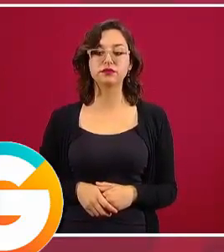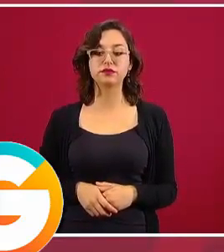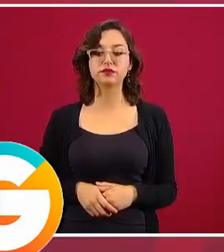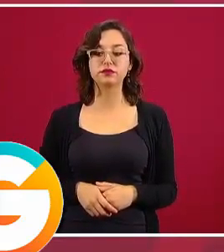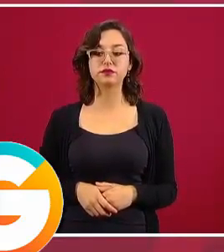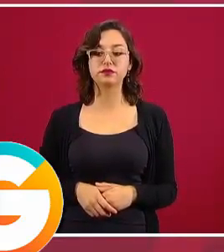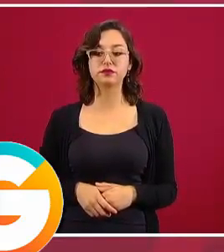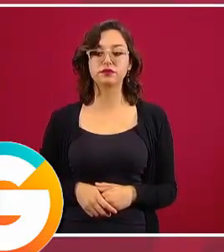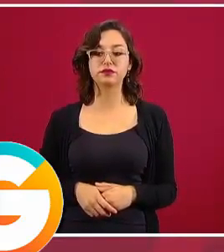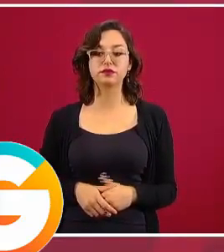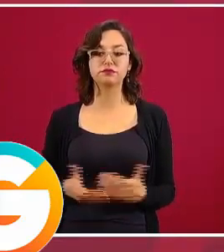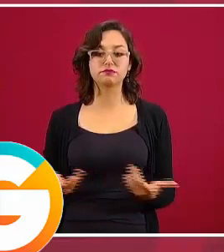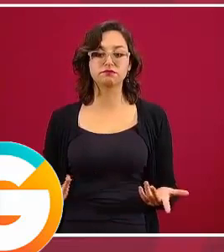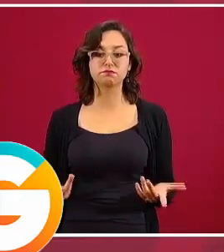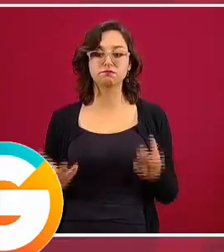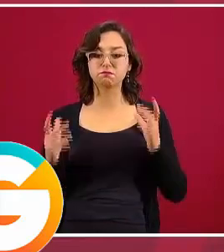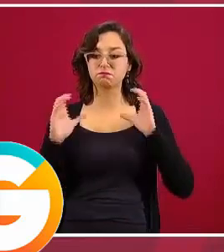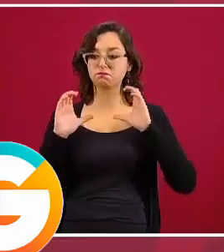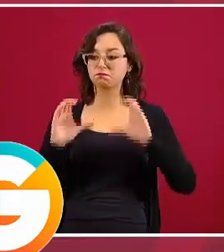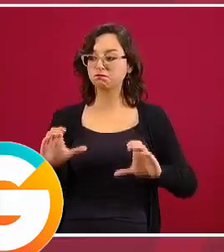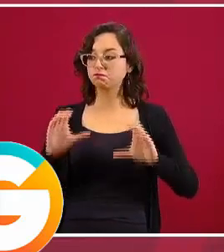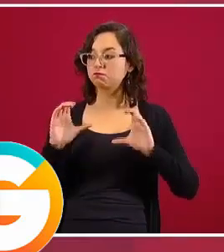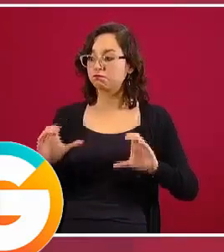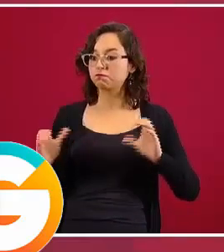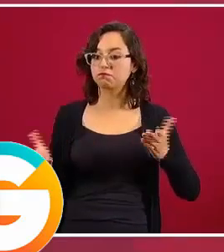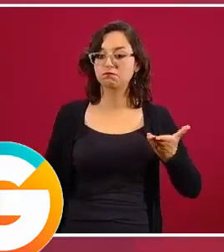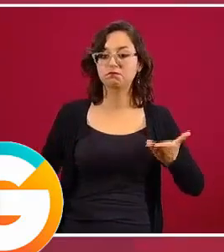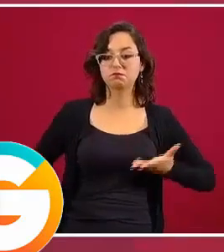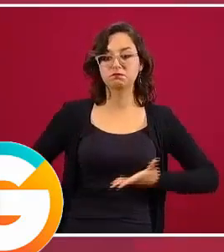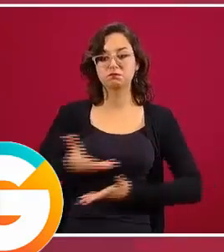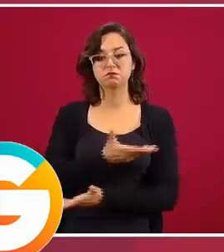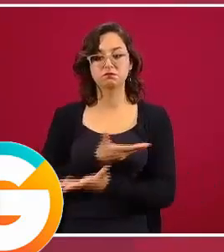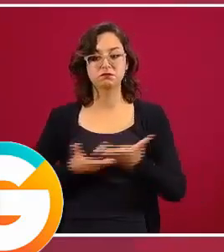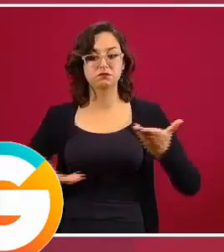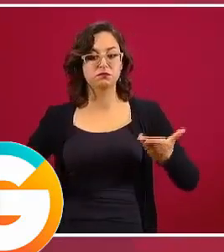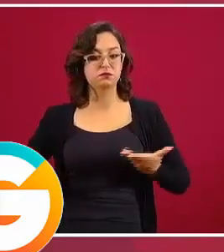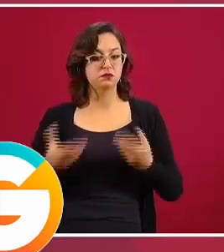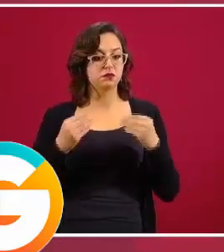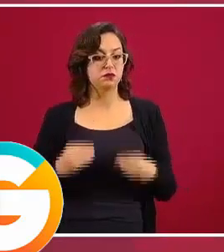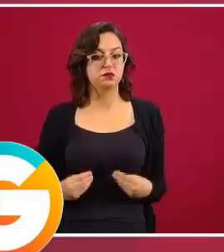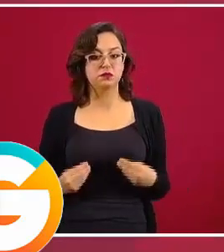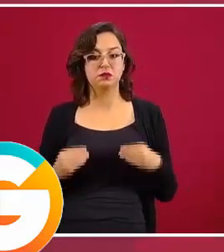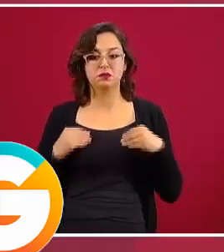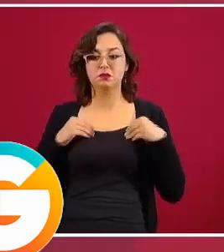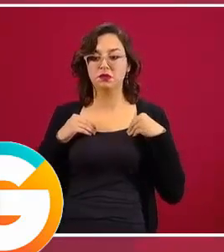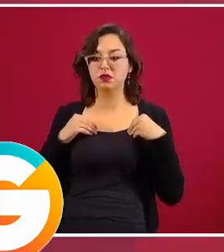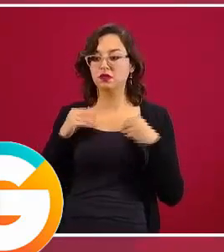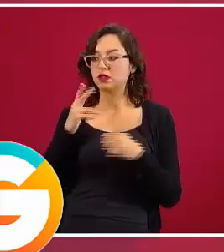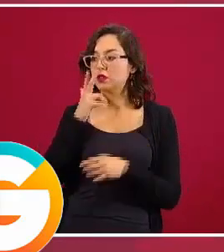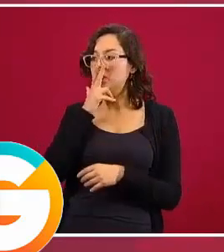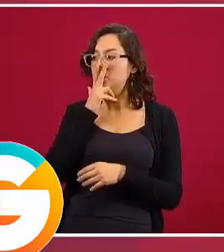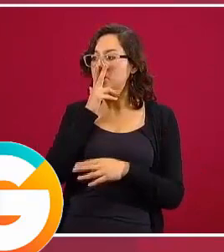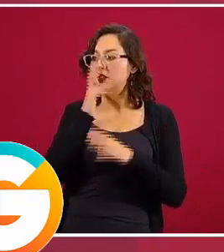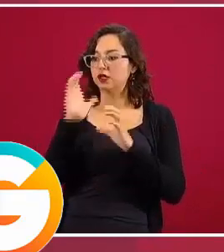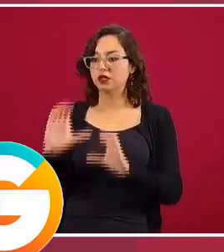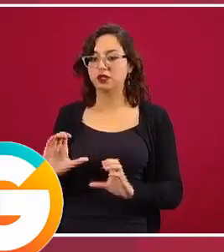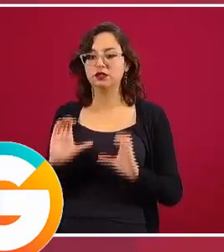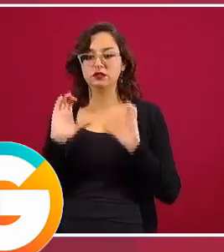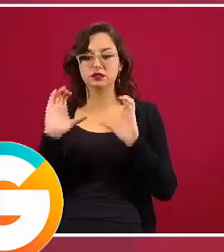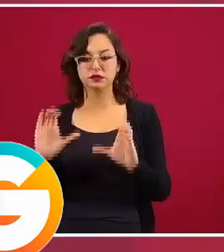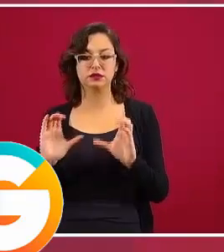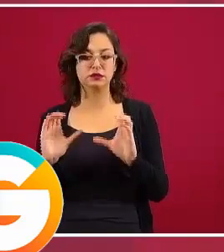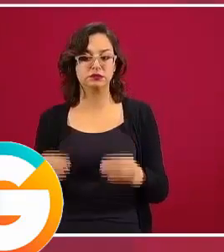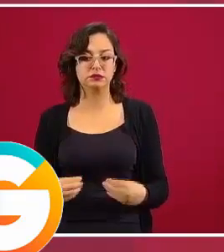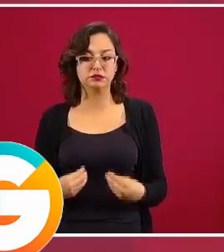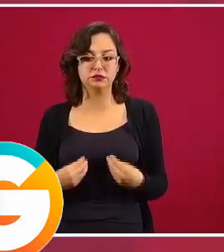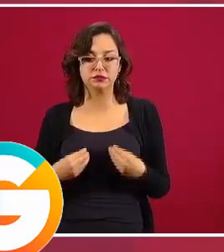dedicarnos a cuidarnos, a cuidar las vidas de los demás y las vidas